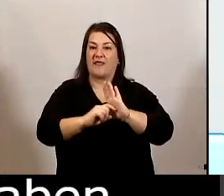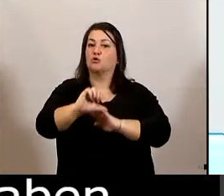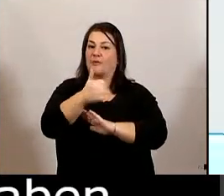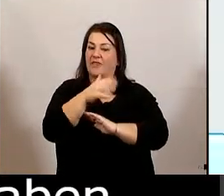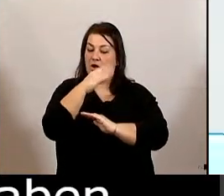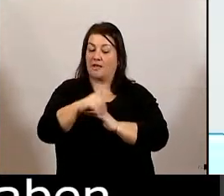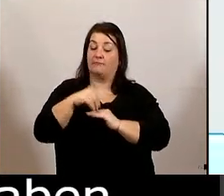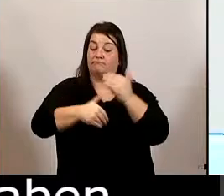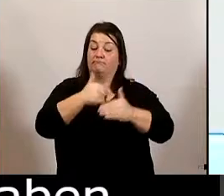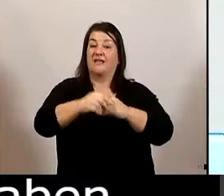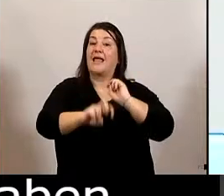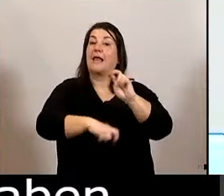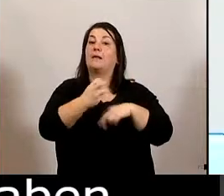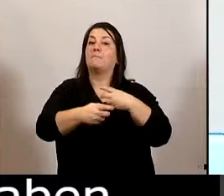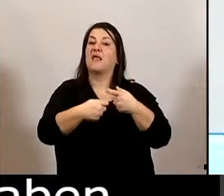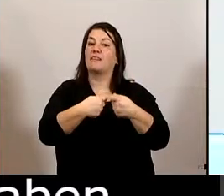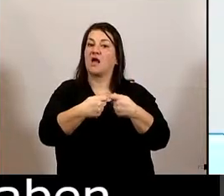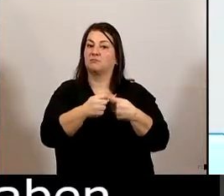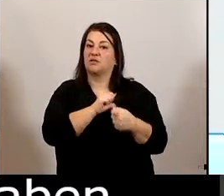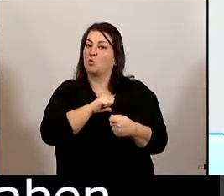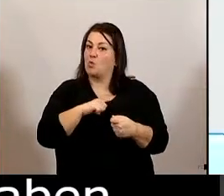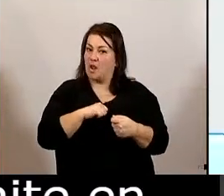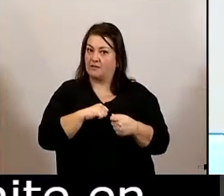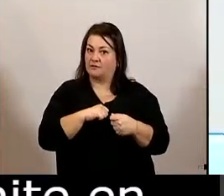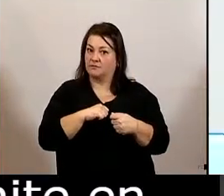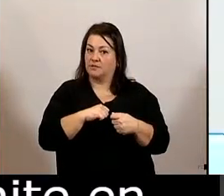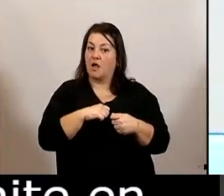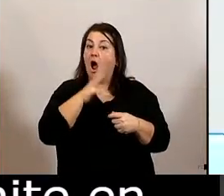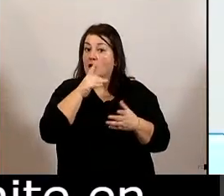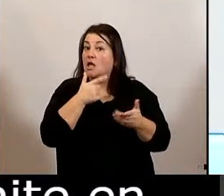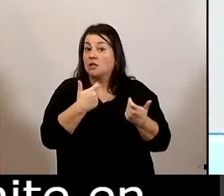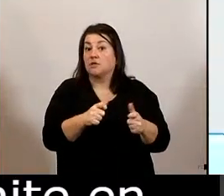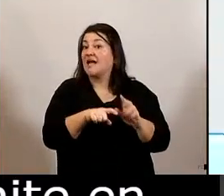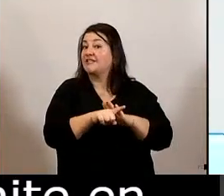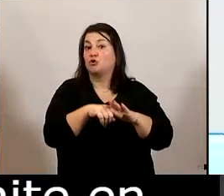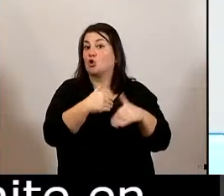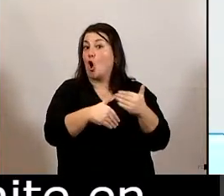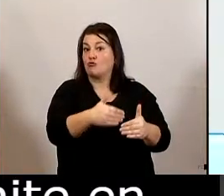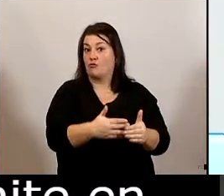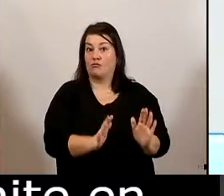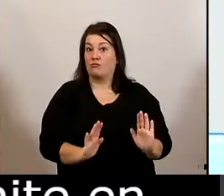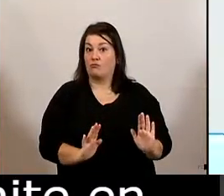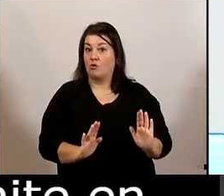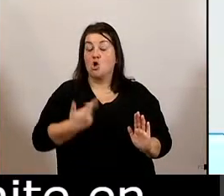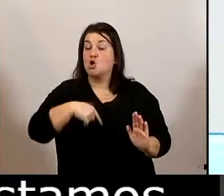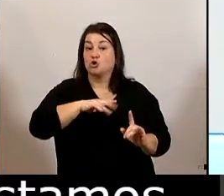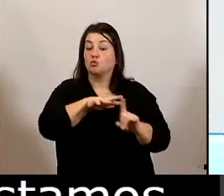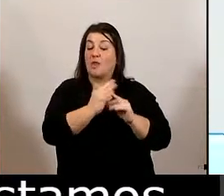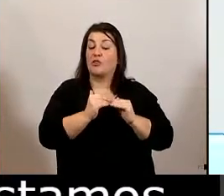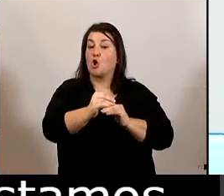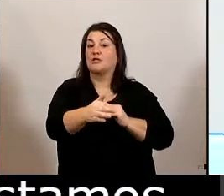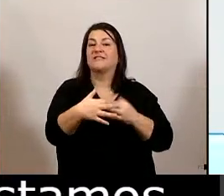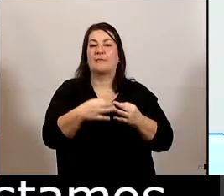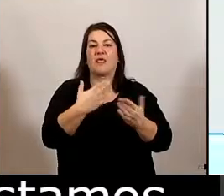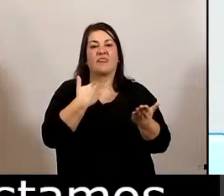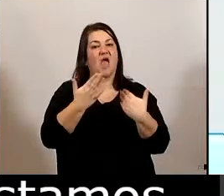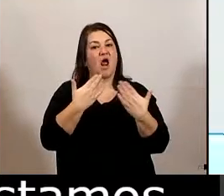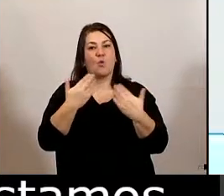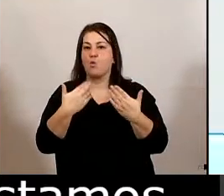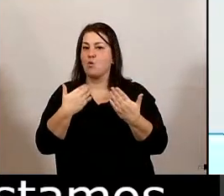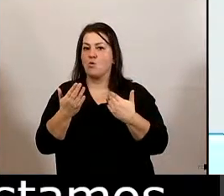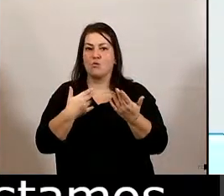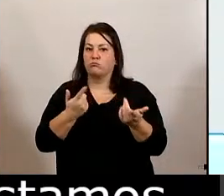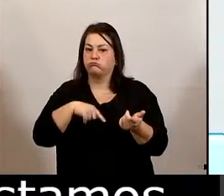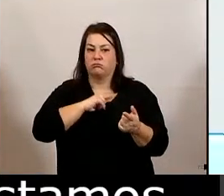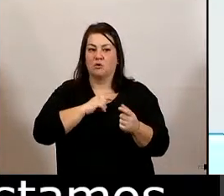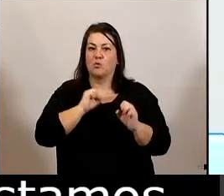son en las enmiendas particulares ahora y estamos en ese trámite. Nosotros el escenario siempre ha sido el del diálogo y el de no